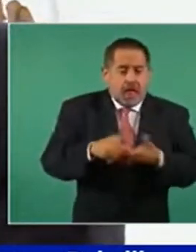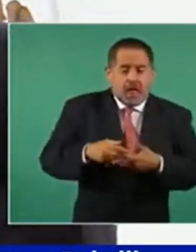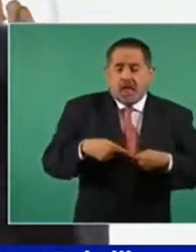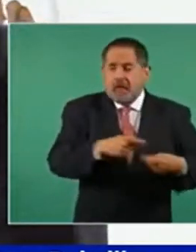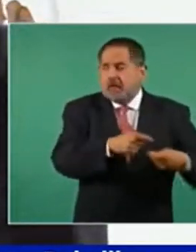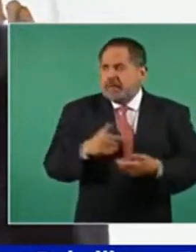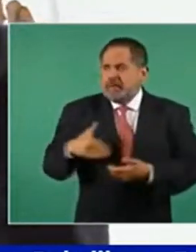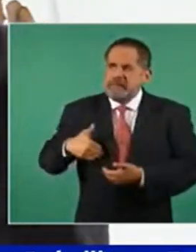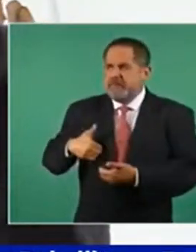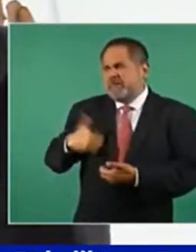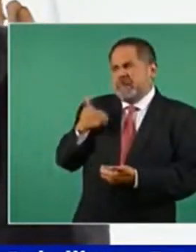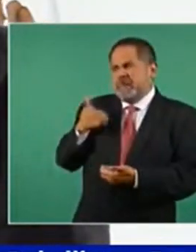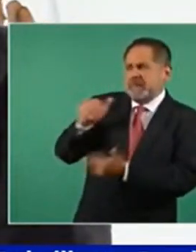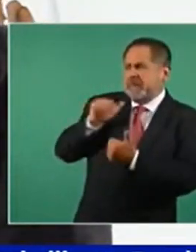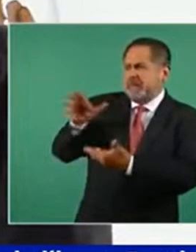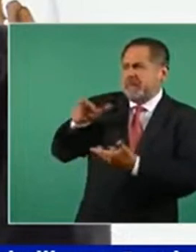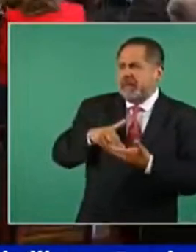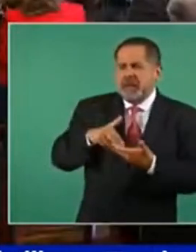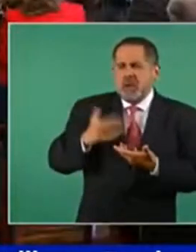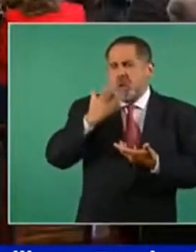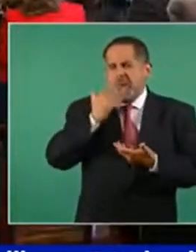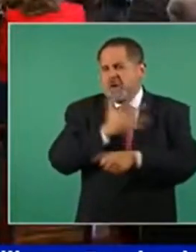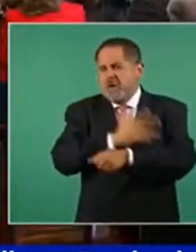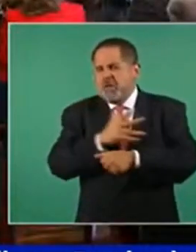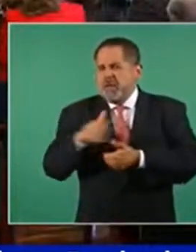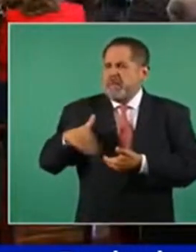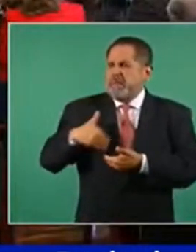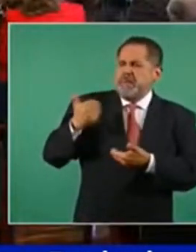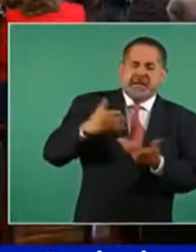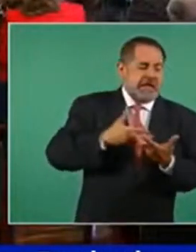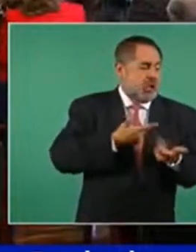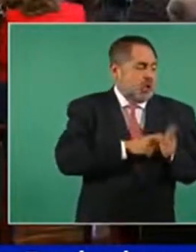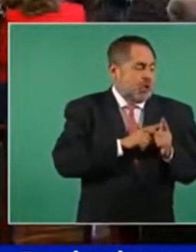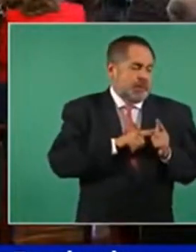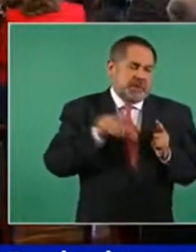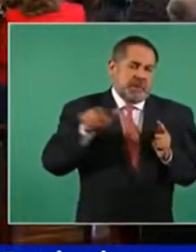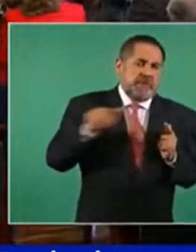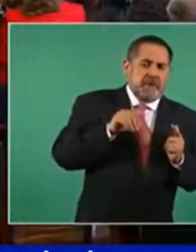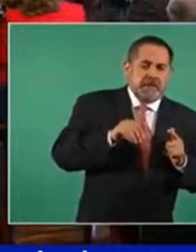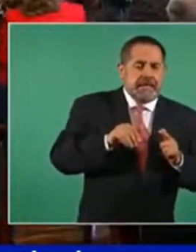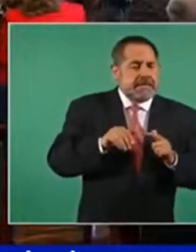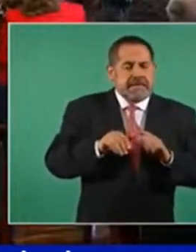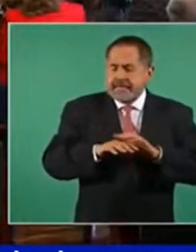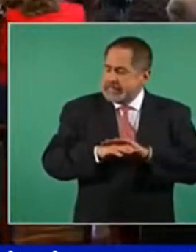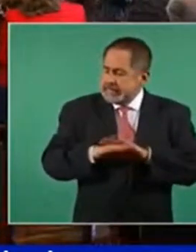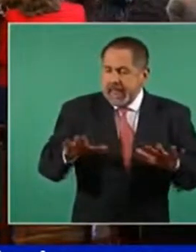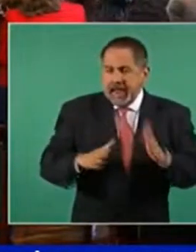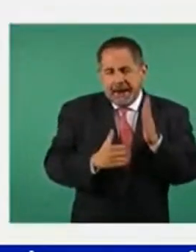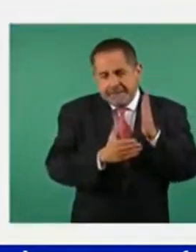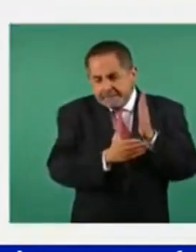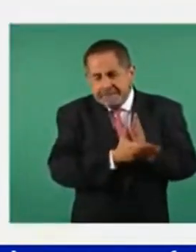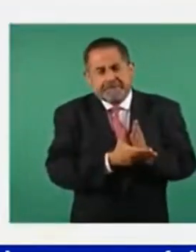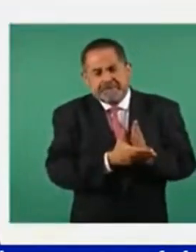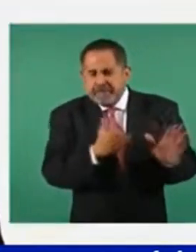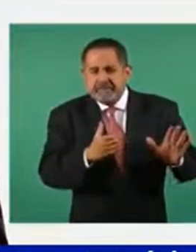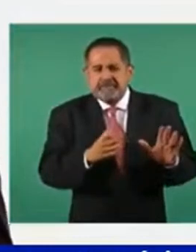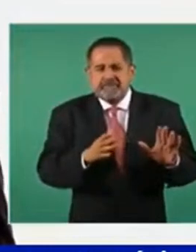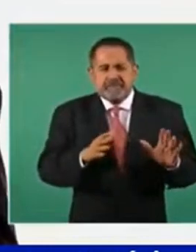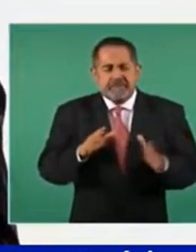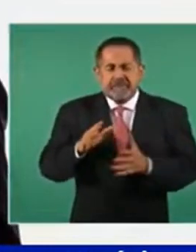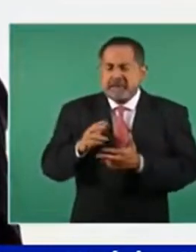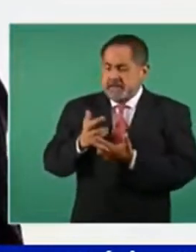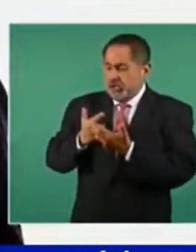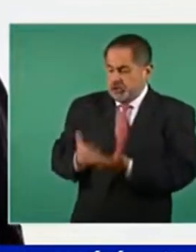extranjeras que se las ingeniaban para no pagar sus contribuciones, lo que es lo mismo para delinquir y gozar